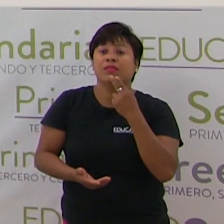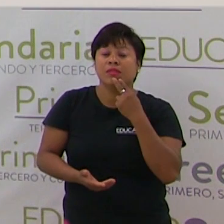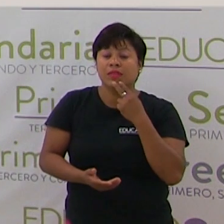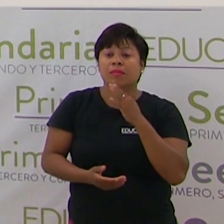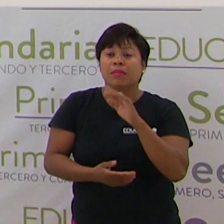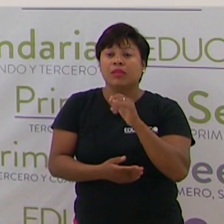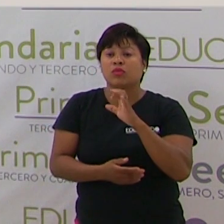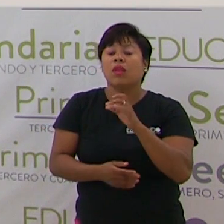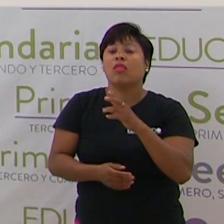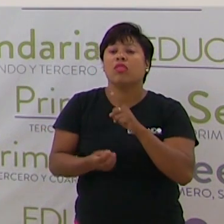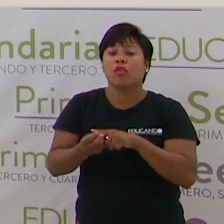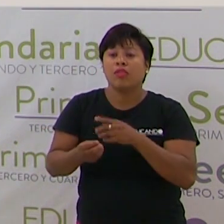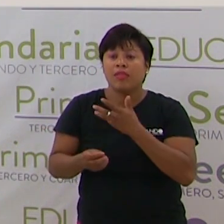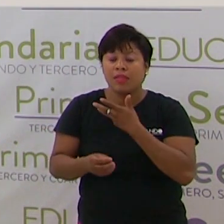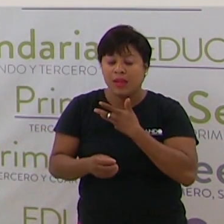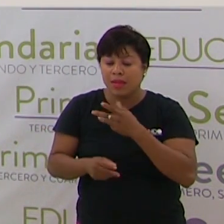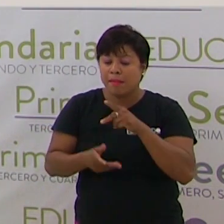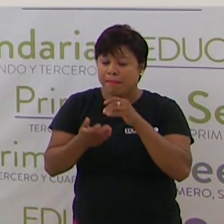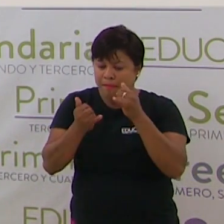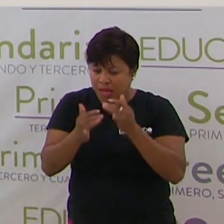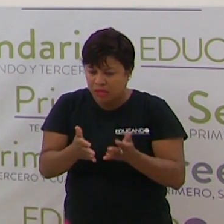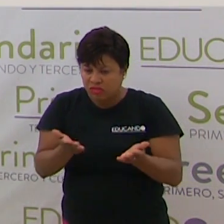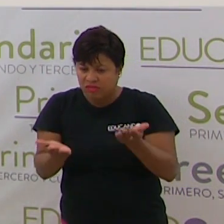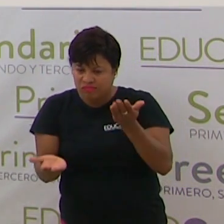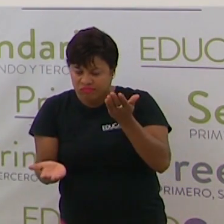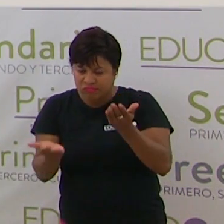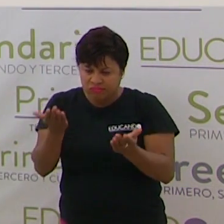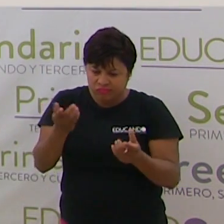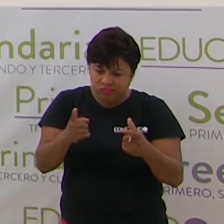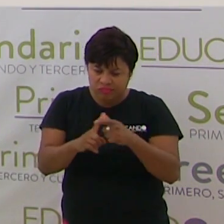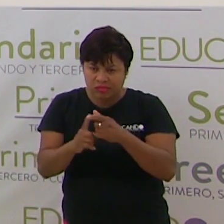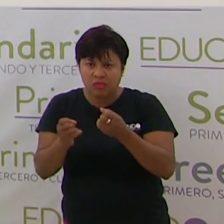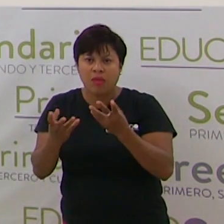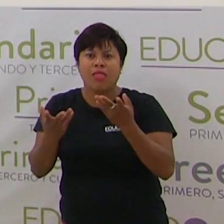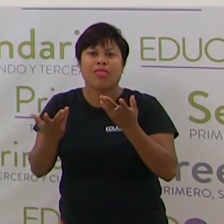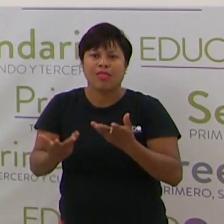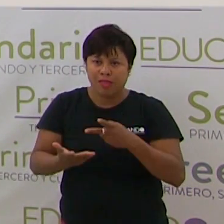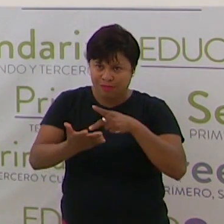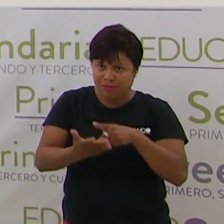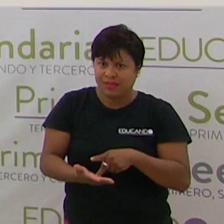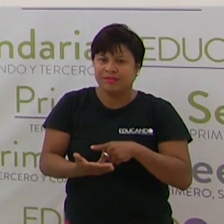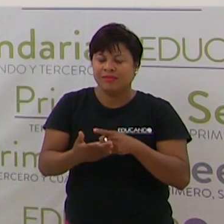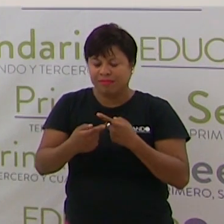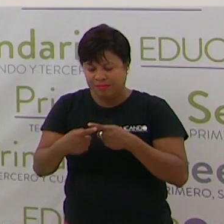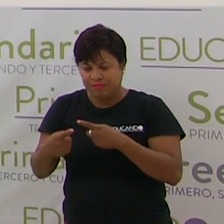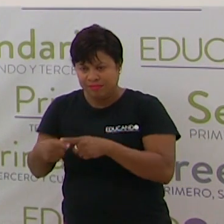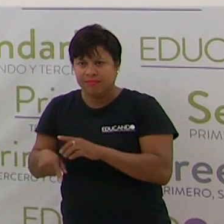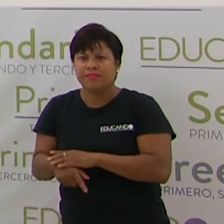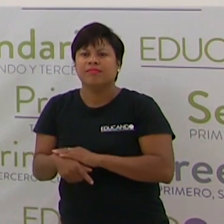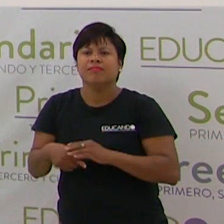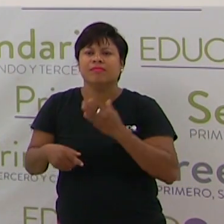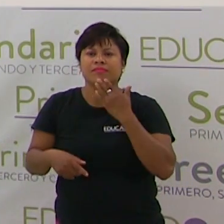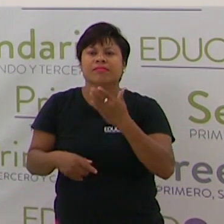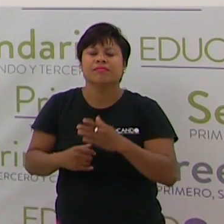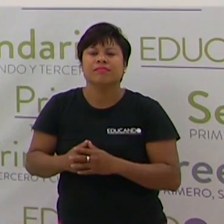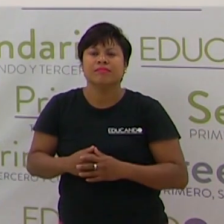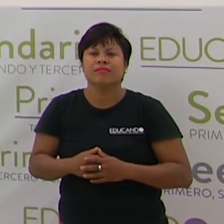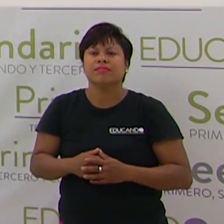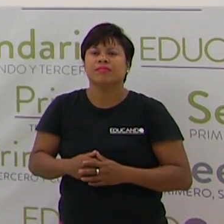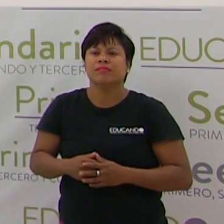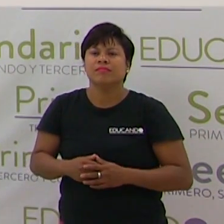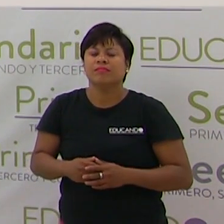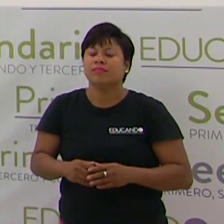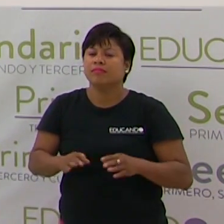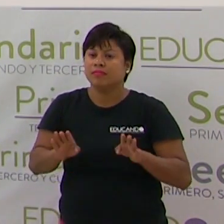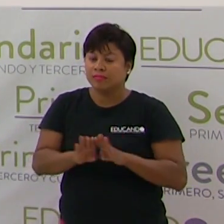tienen pesos para ir equilibrando cuánto pesa cada cosa, ¿sí? Bien, cuando